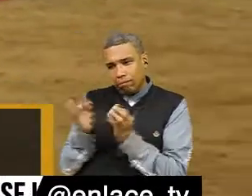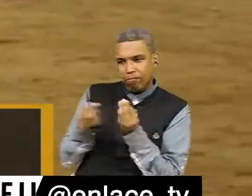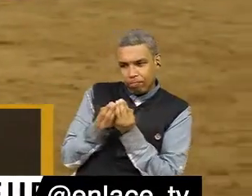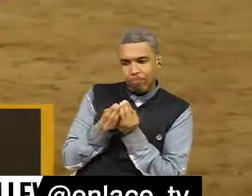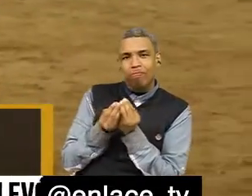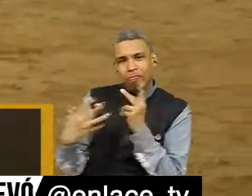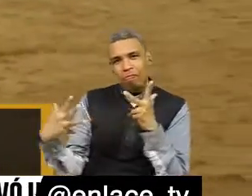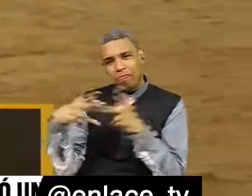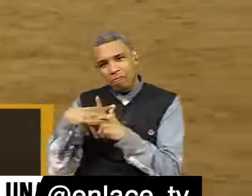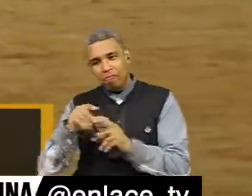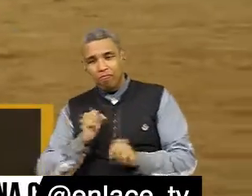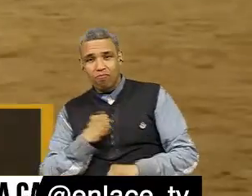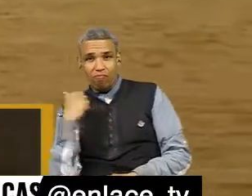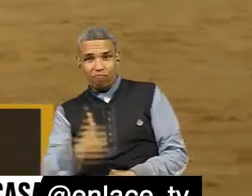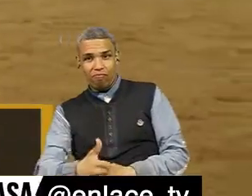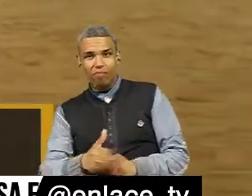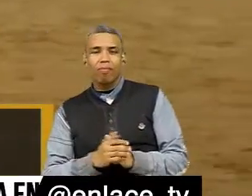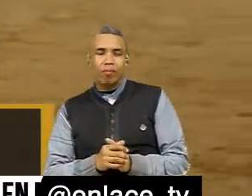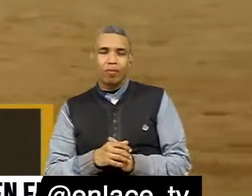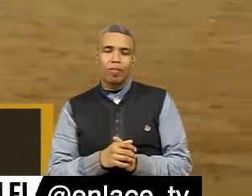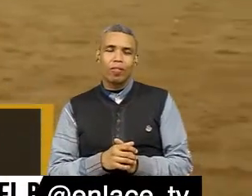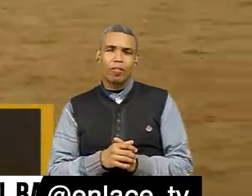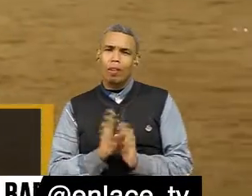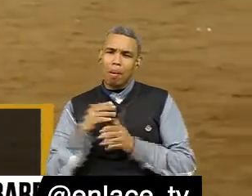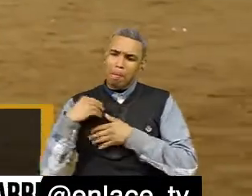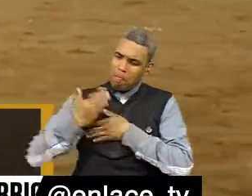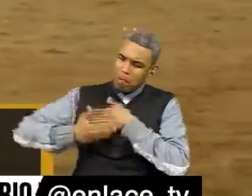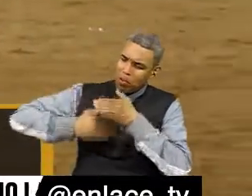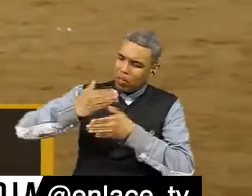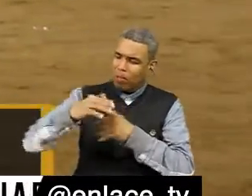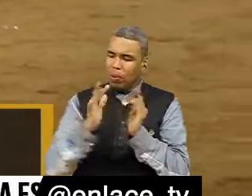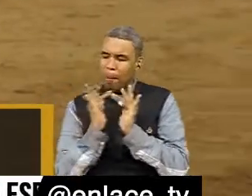con las niñas mayores. Afortunadamente pues el proceso ha sido importante